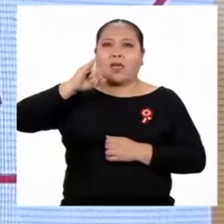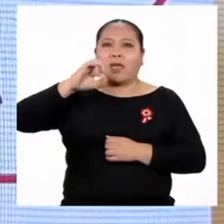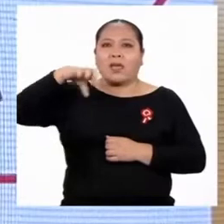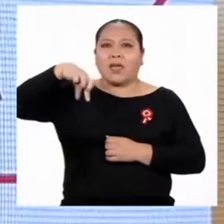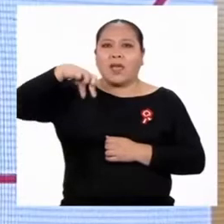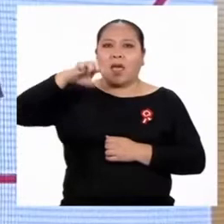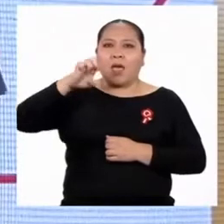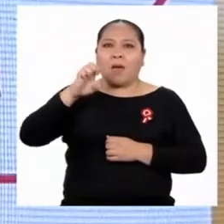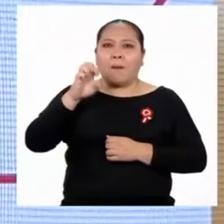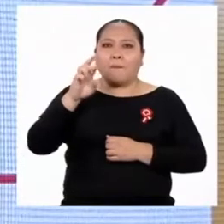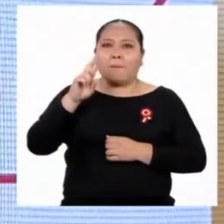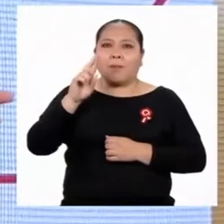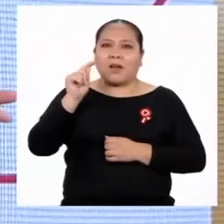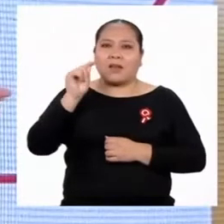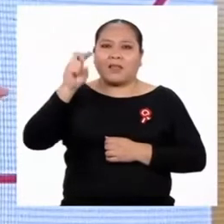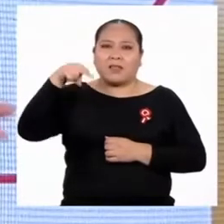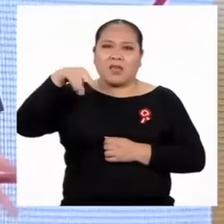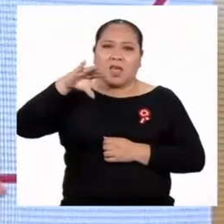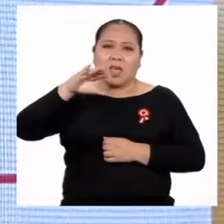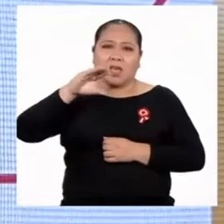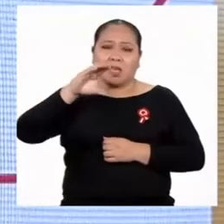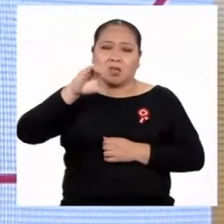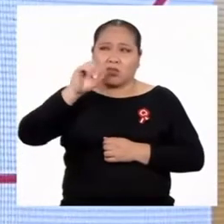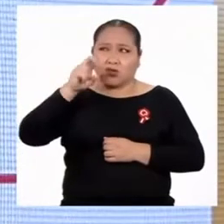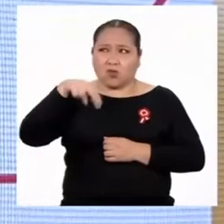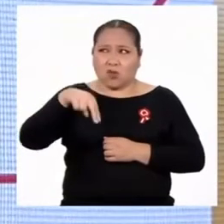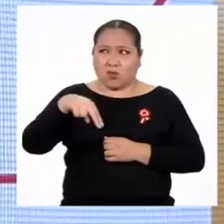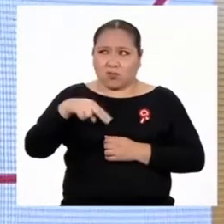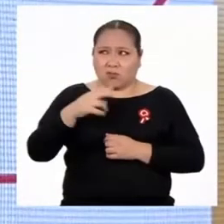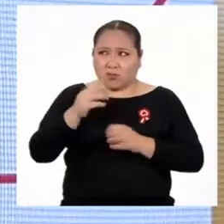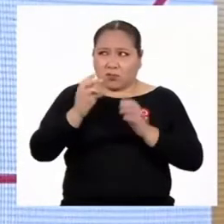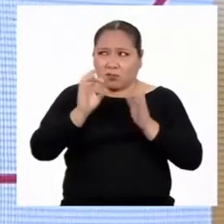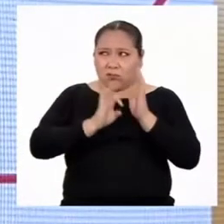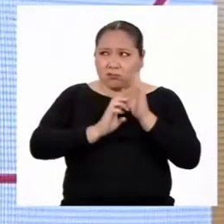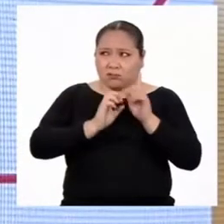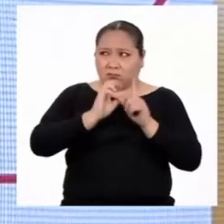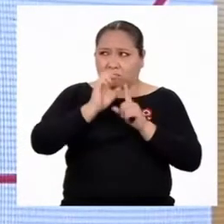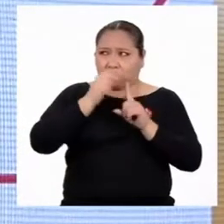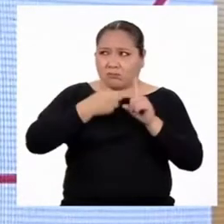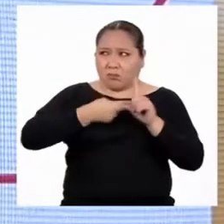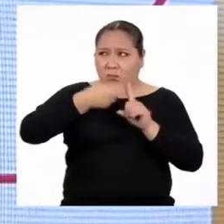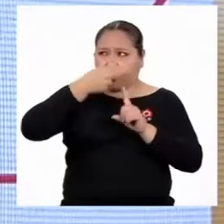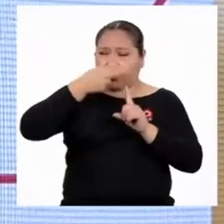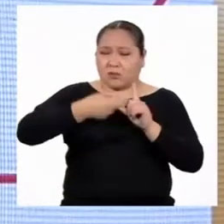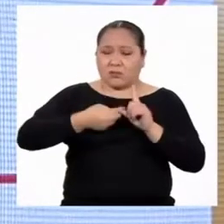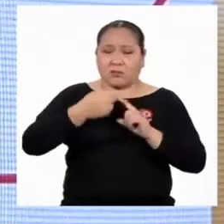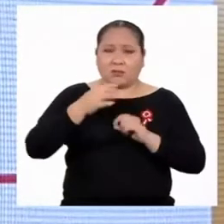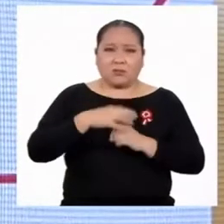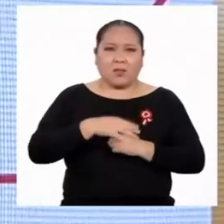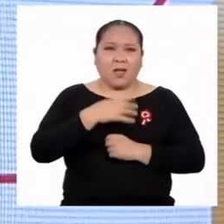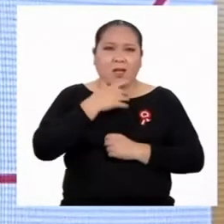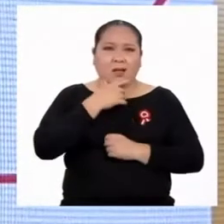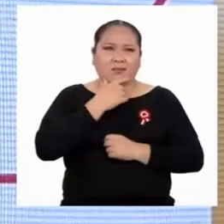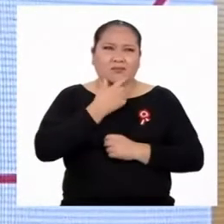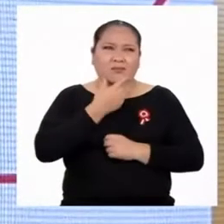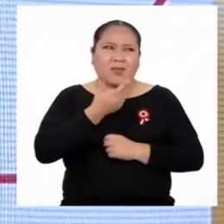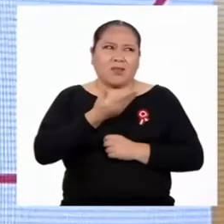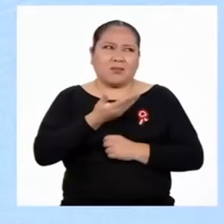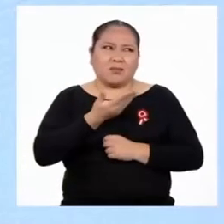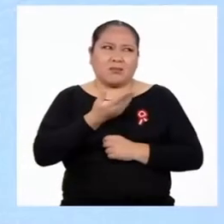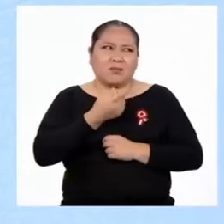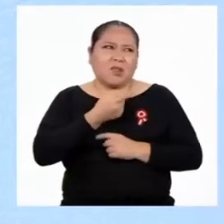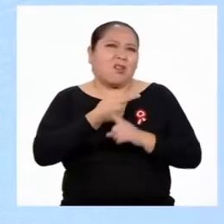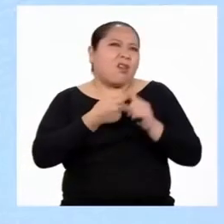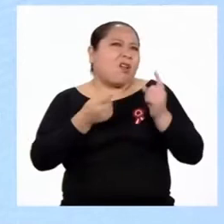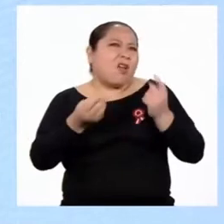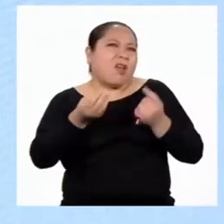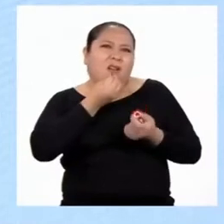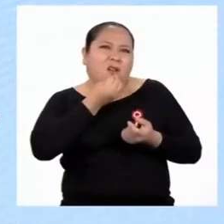arterial. La verdad no me había puesto a pensar en eso. Quizás sí tienes razón, pero entonces, ¿qué comemos?